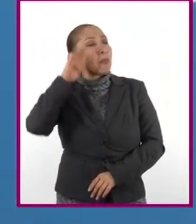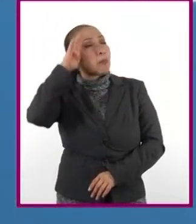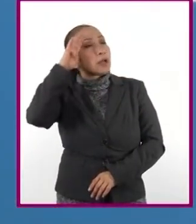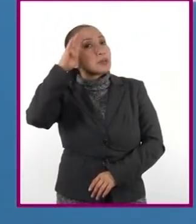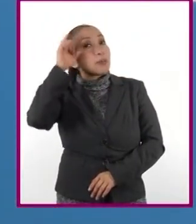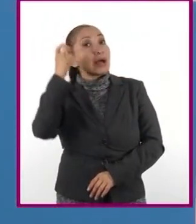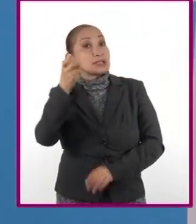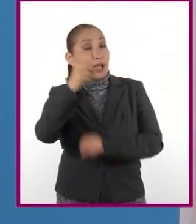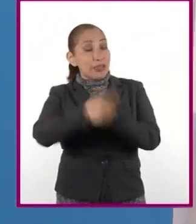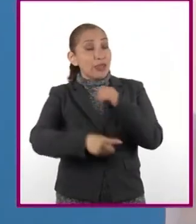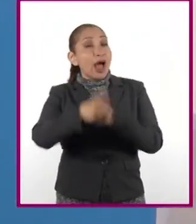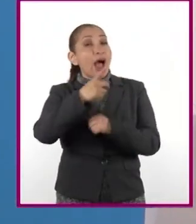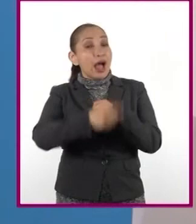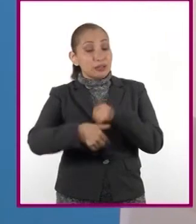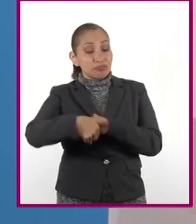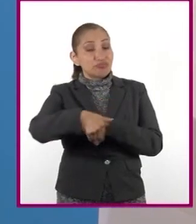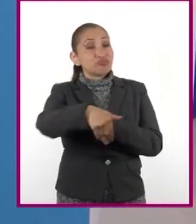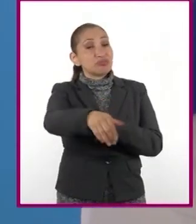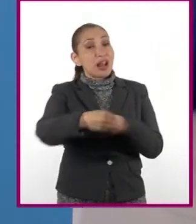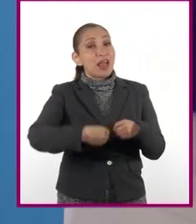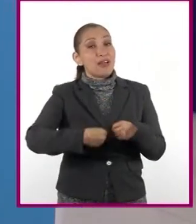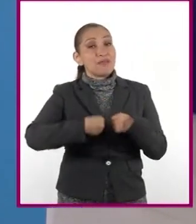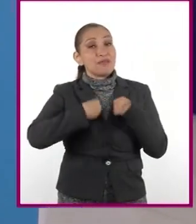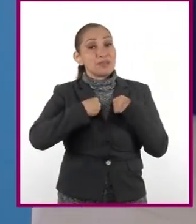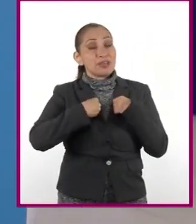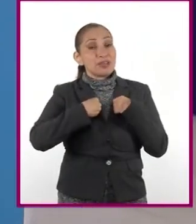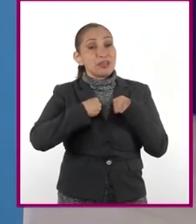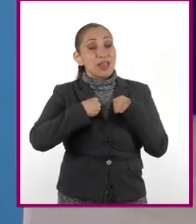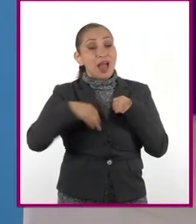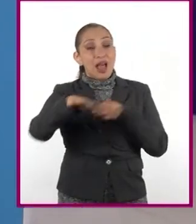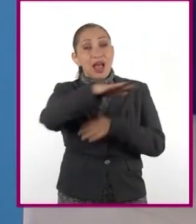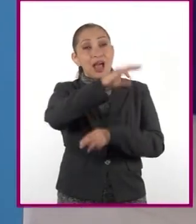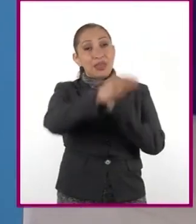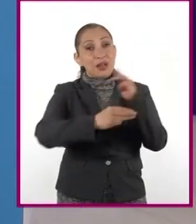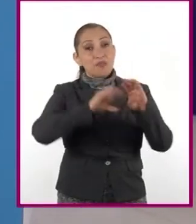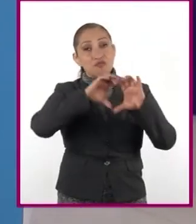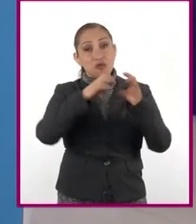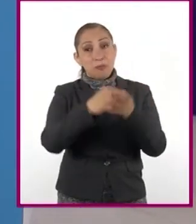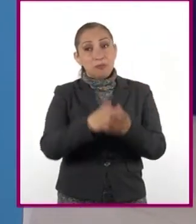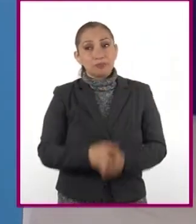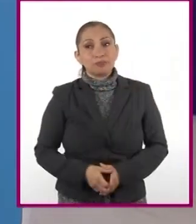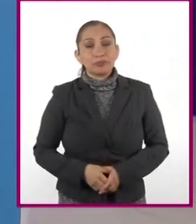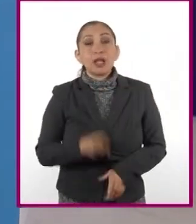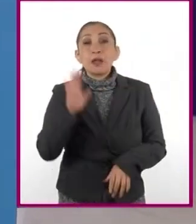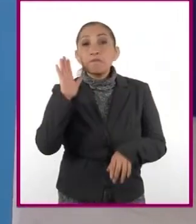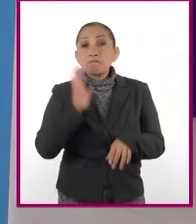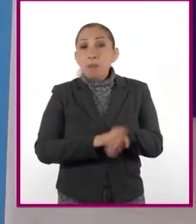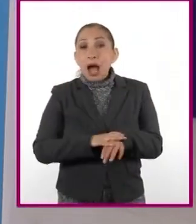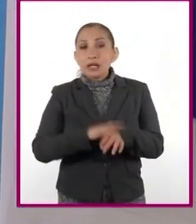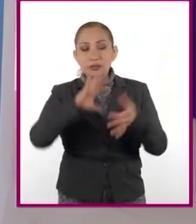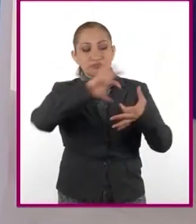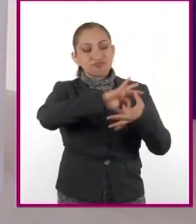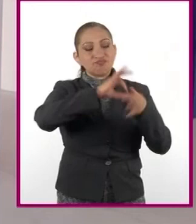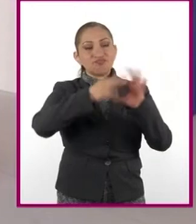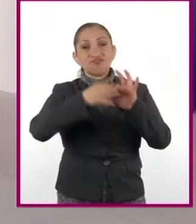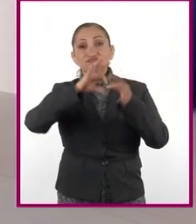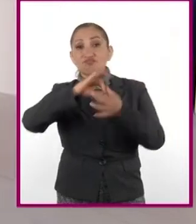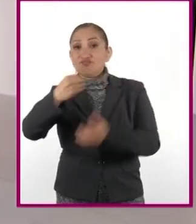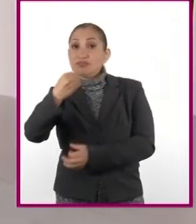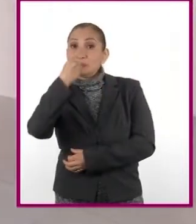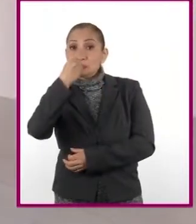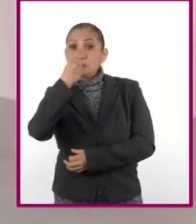los daños que pueden provocar en la biodiversidad de nuestro planeta y en especial en las cadenas